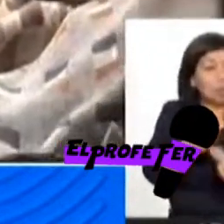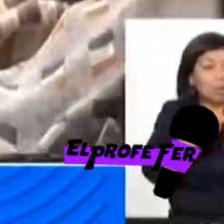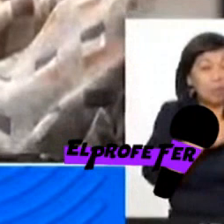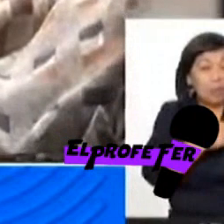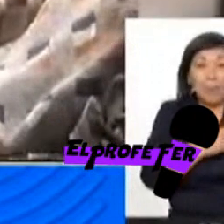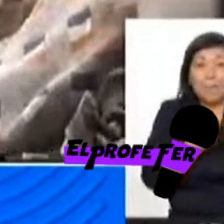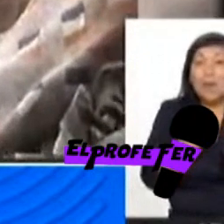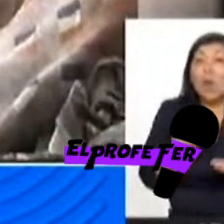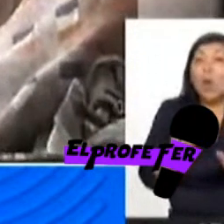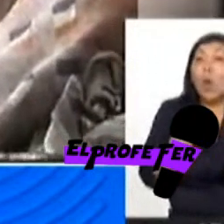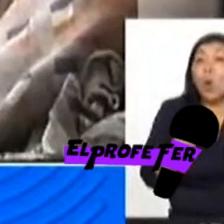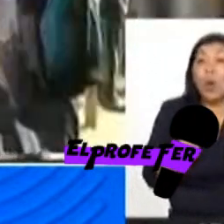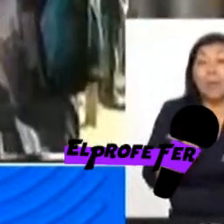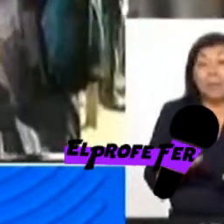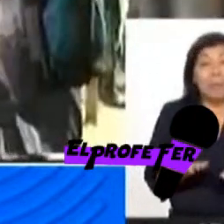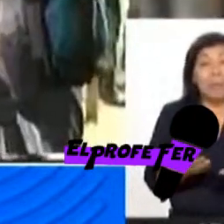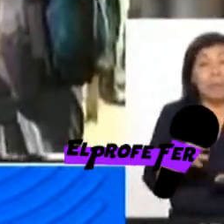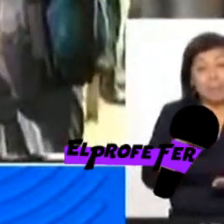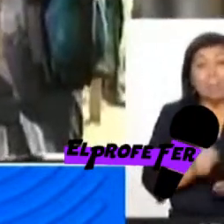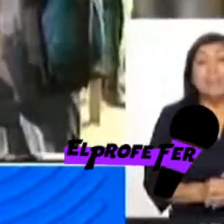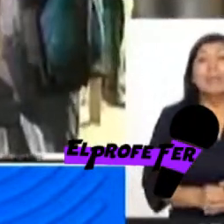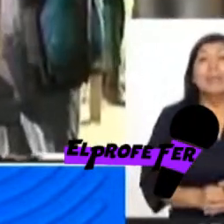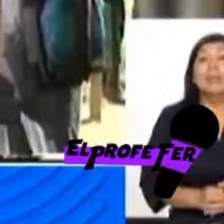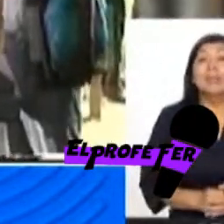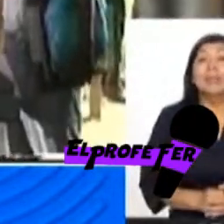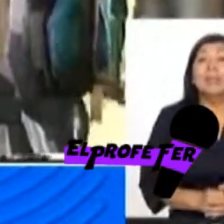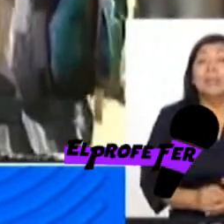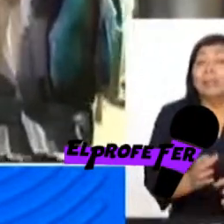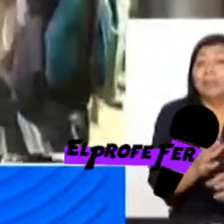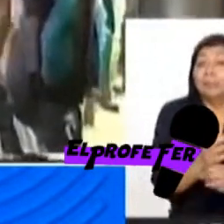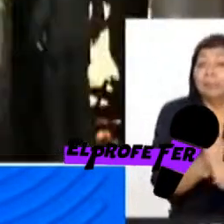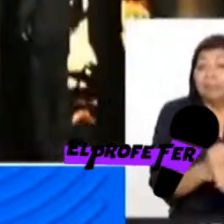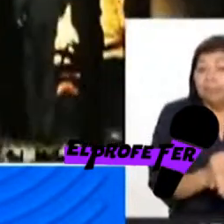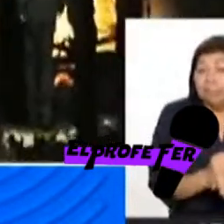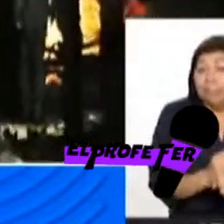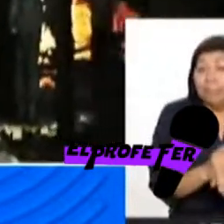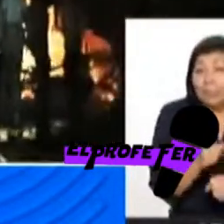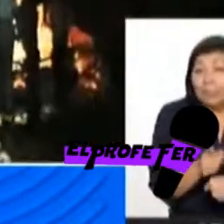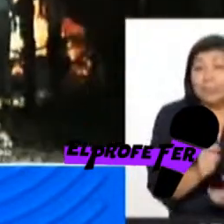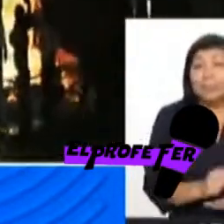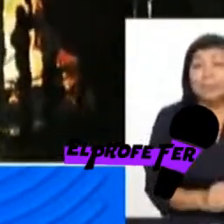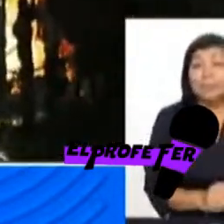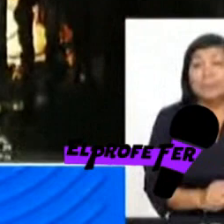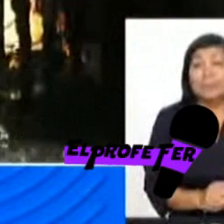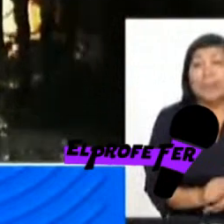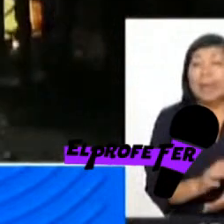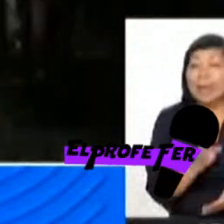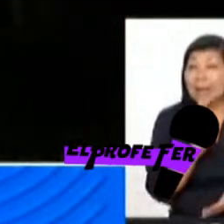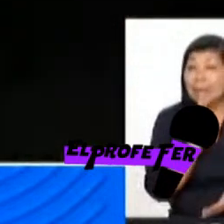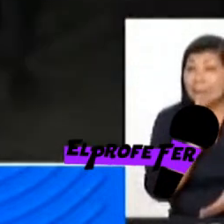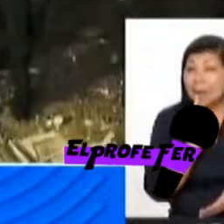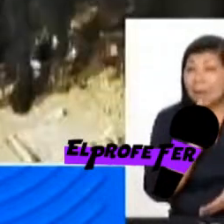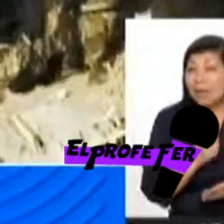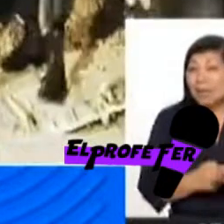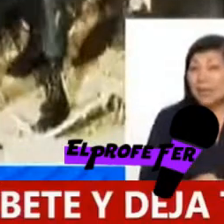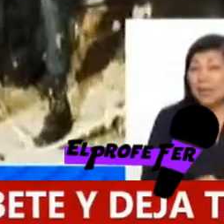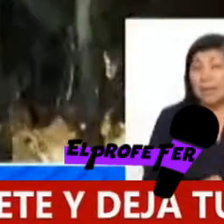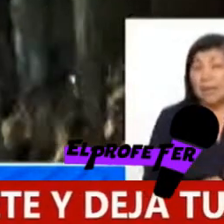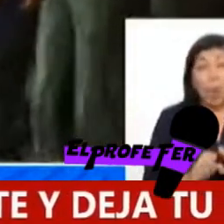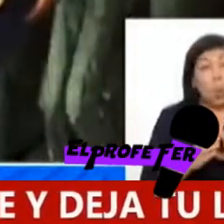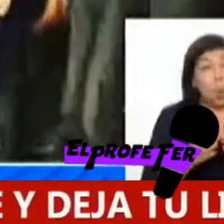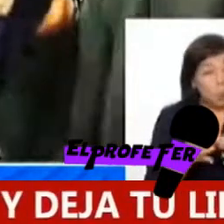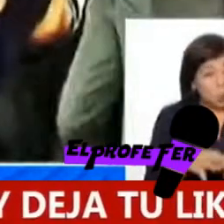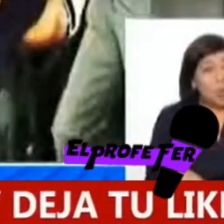a consolidar en el sistema peruano. Precisamente, y tomando una palabra que ha utilizado usted, considerar